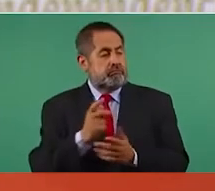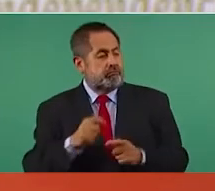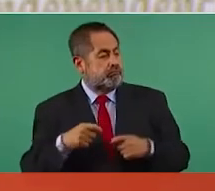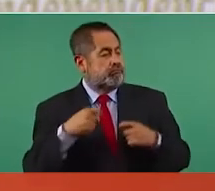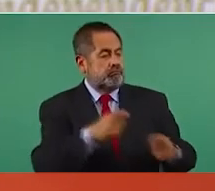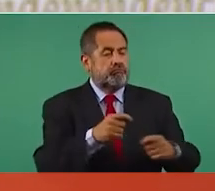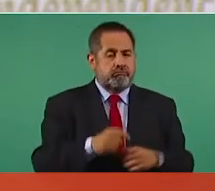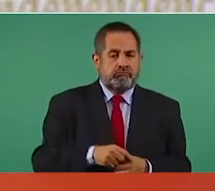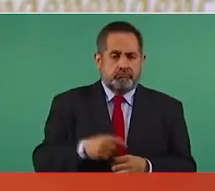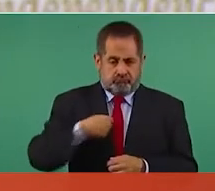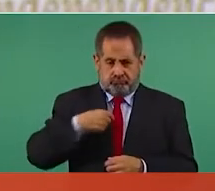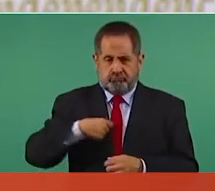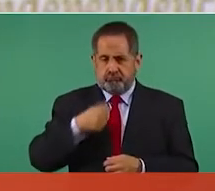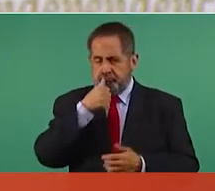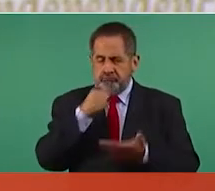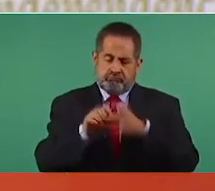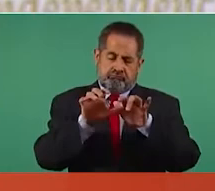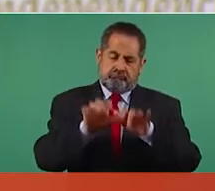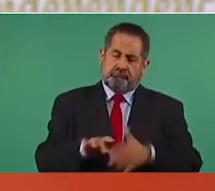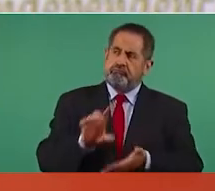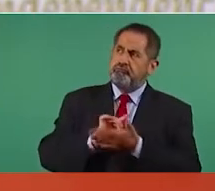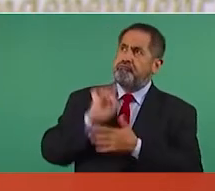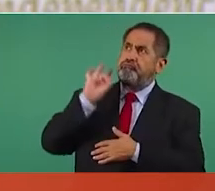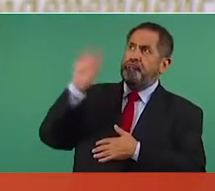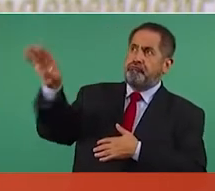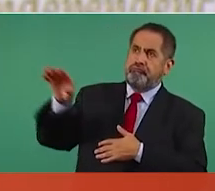se considere